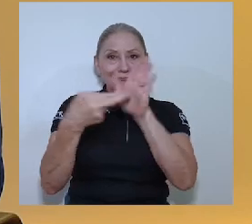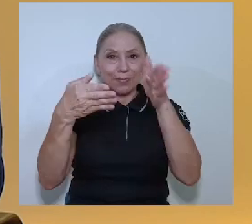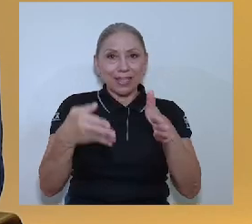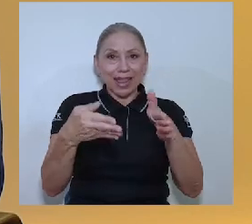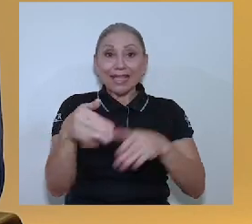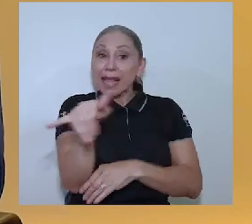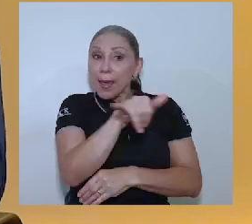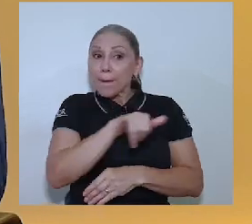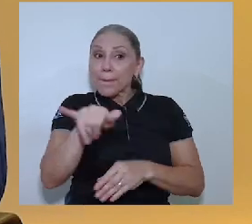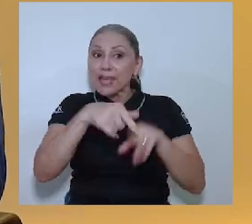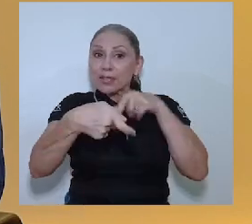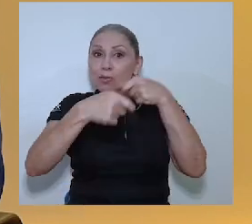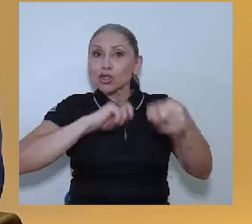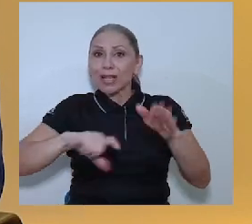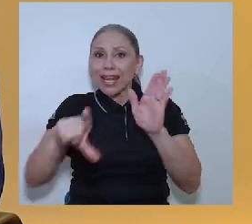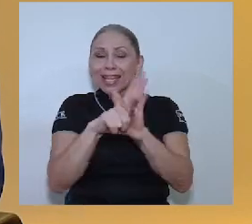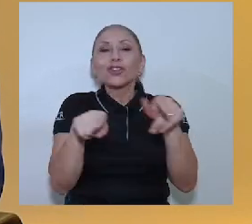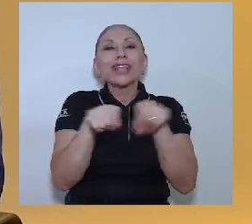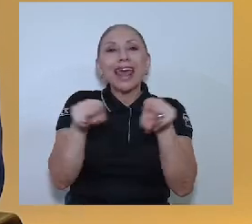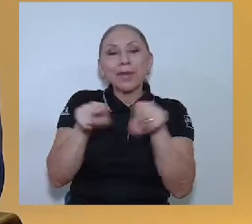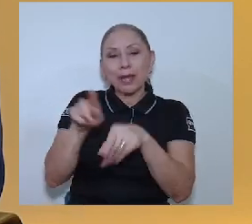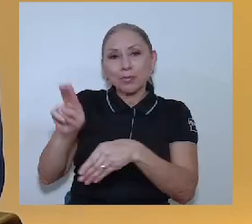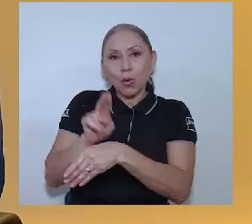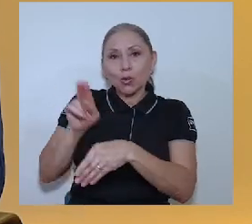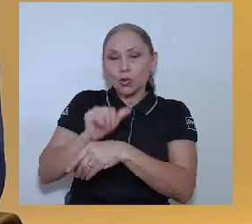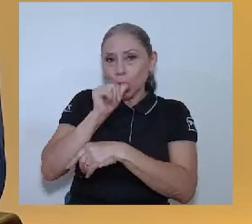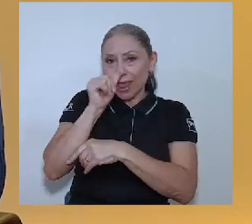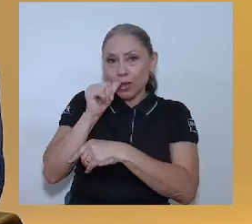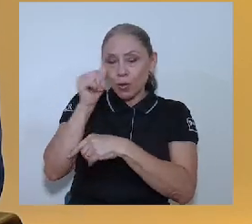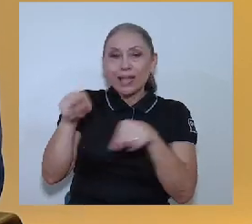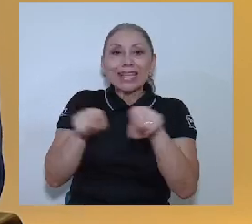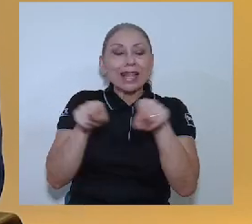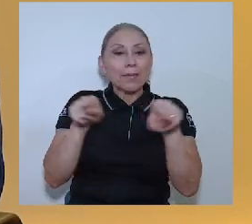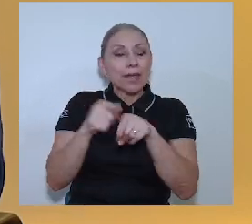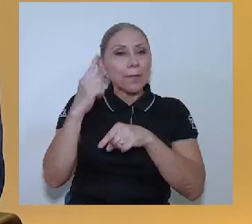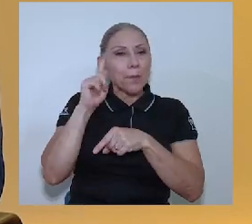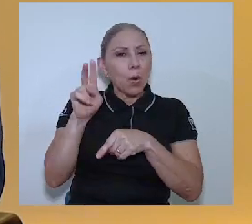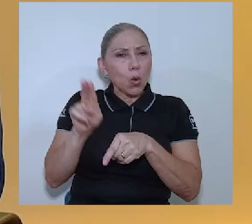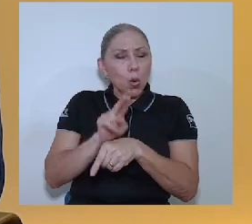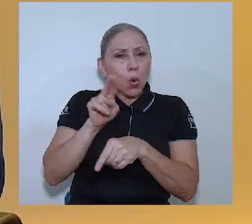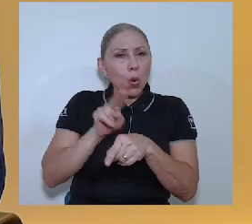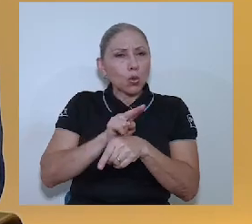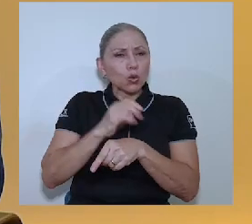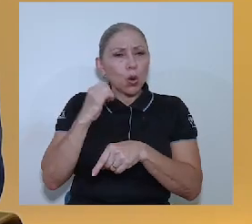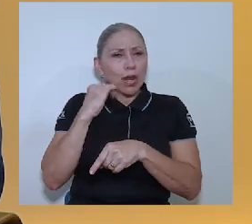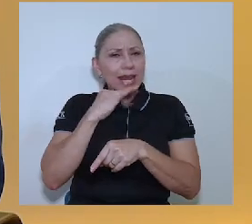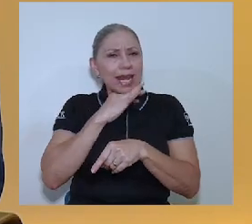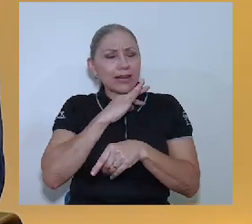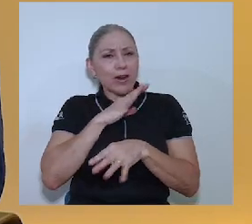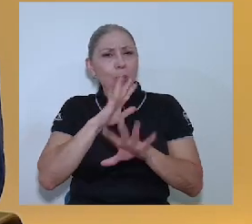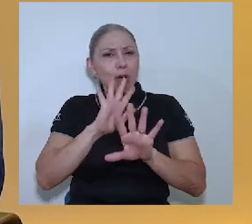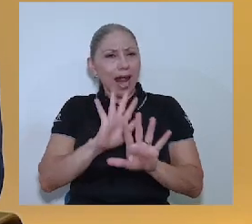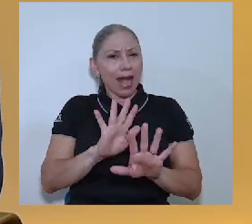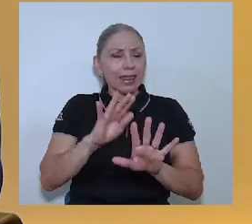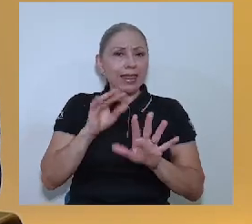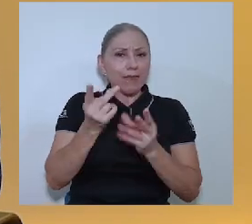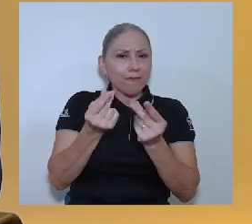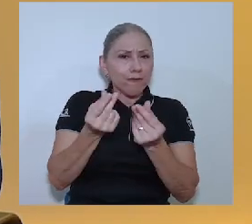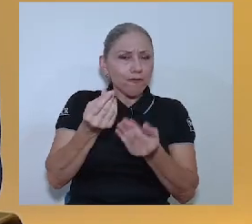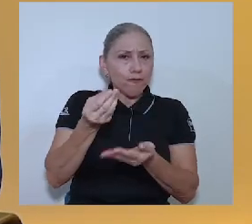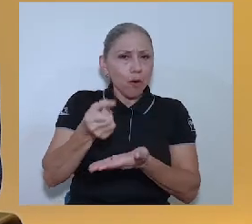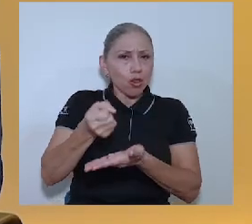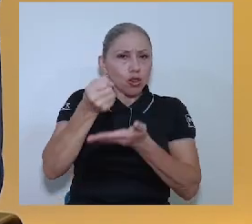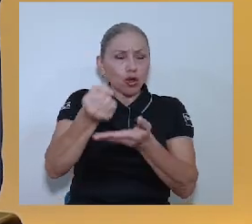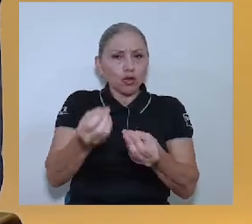delitos, y además por uso de drogas y por un manejo irregular de fondos públicos.